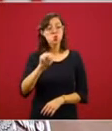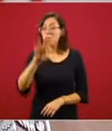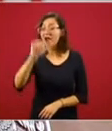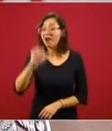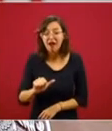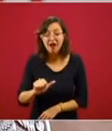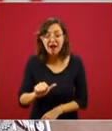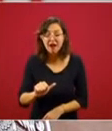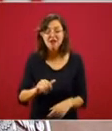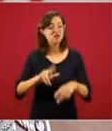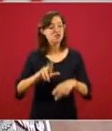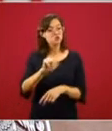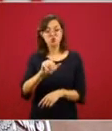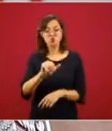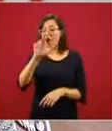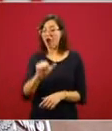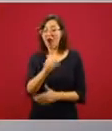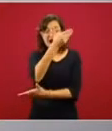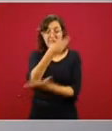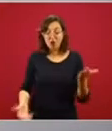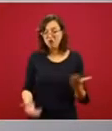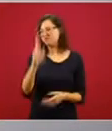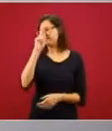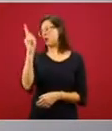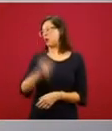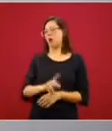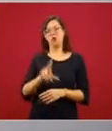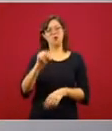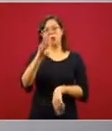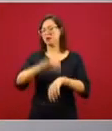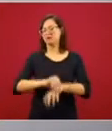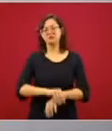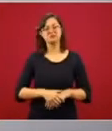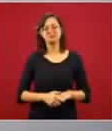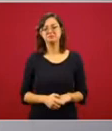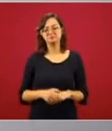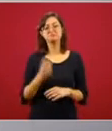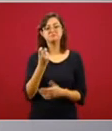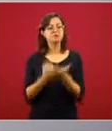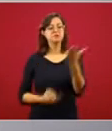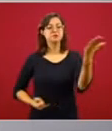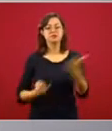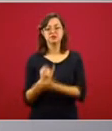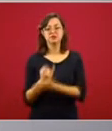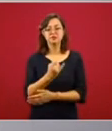Menos ahora. Entonces, por eso tomamos esa decisión.